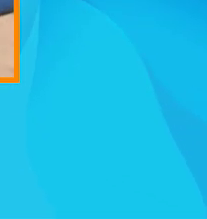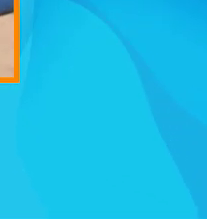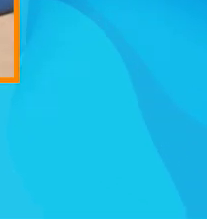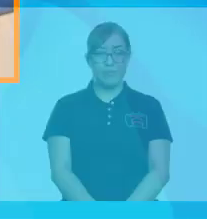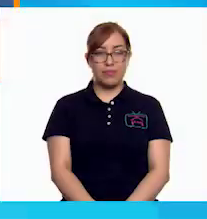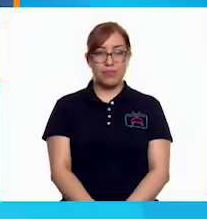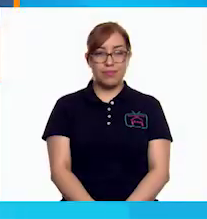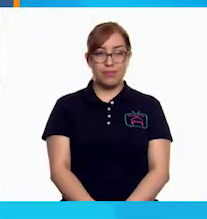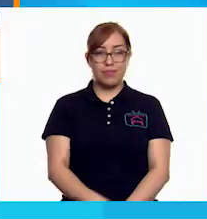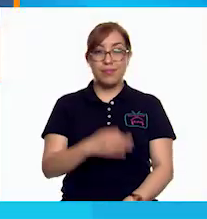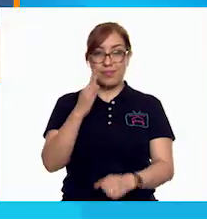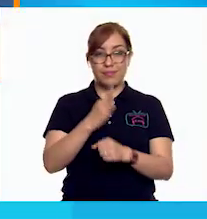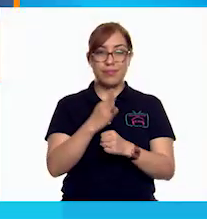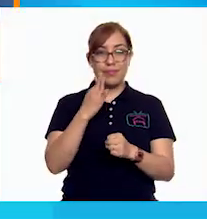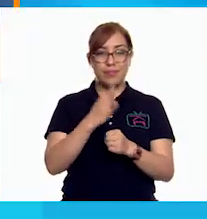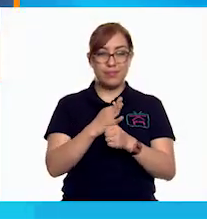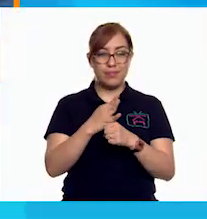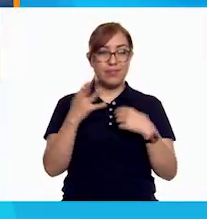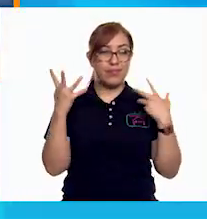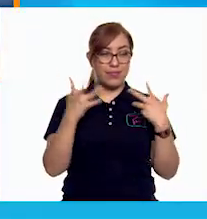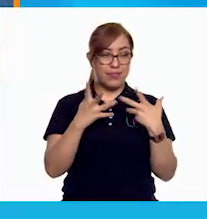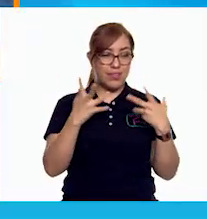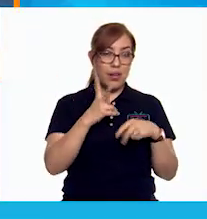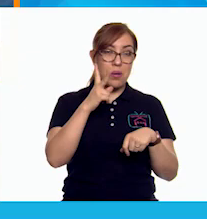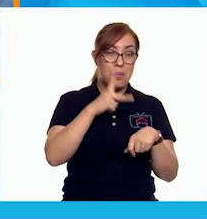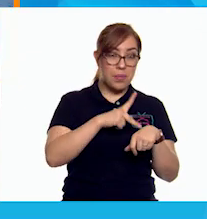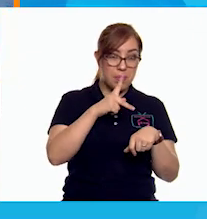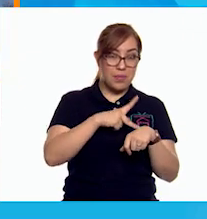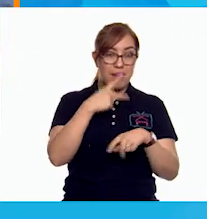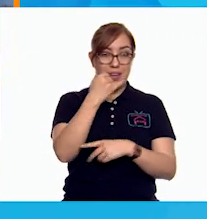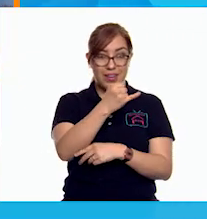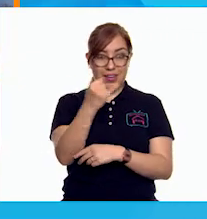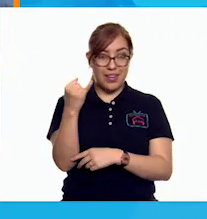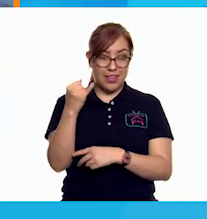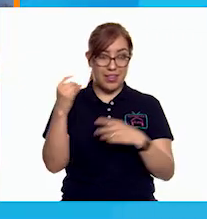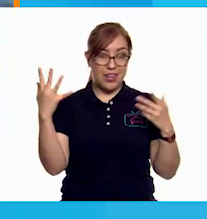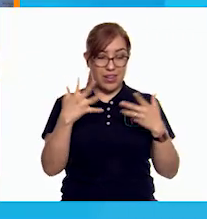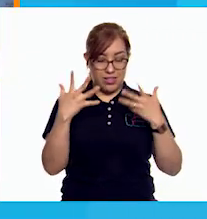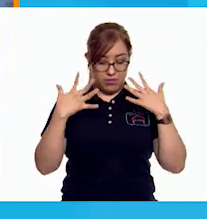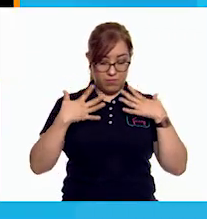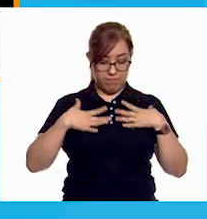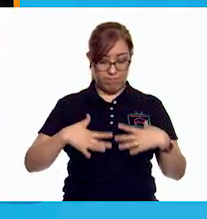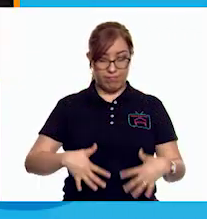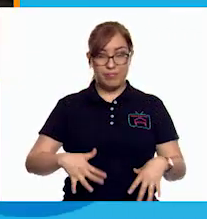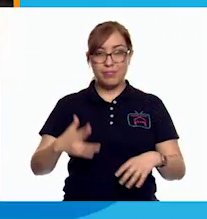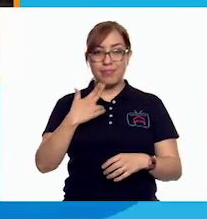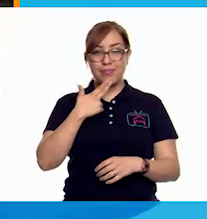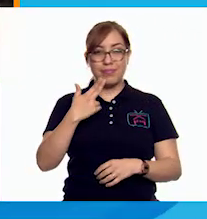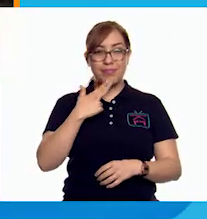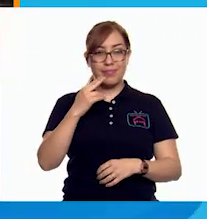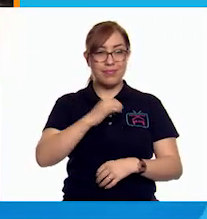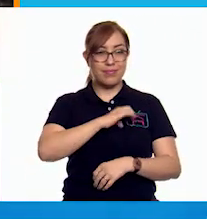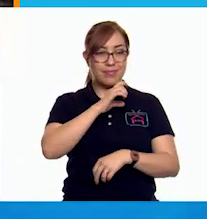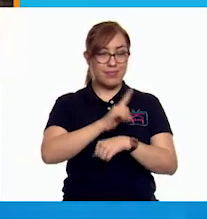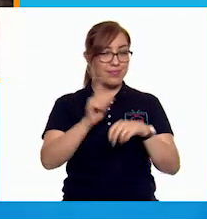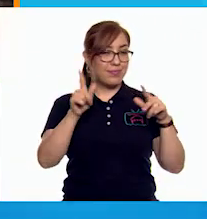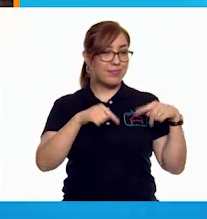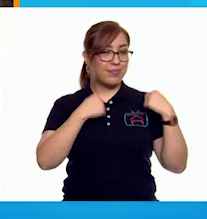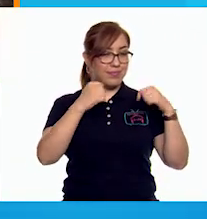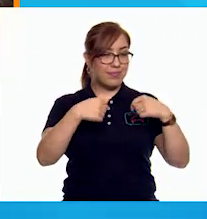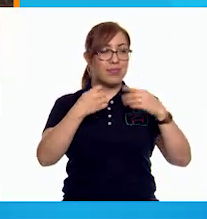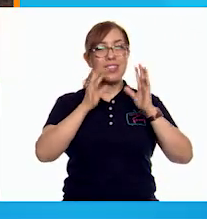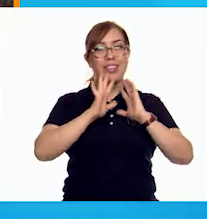Nos vamos a juntar los de primaria y preescolar con nuestro traje tradicional Kumiai. Ya aprendiste algo